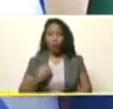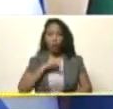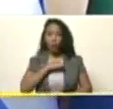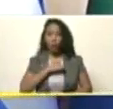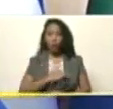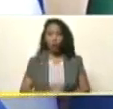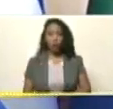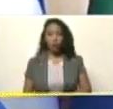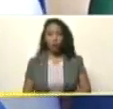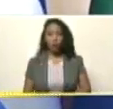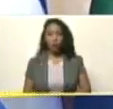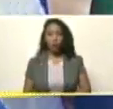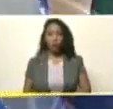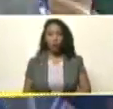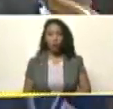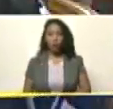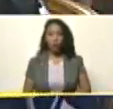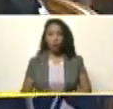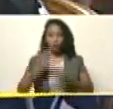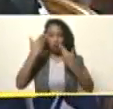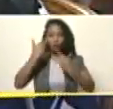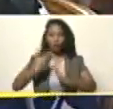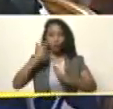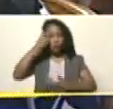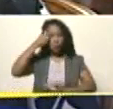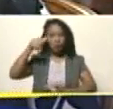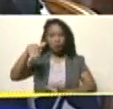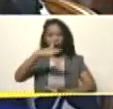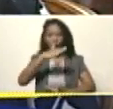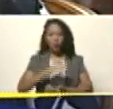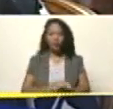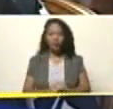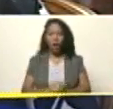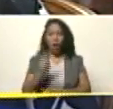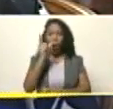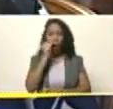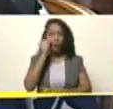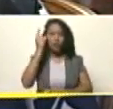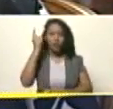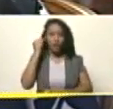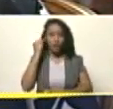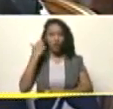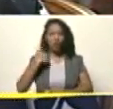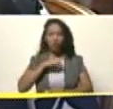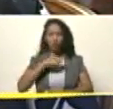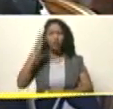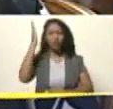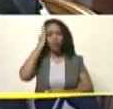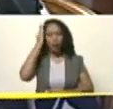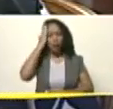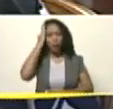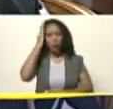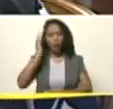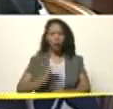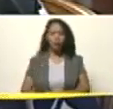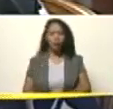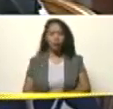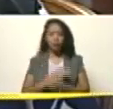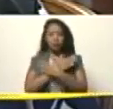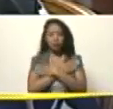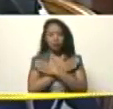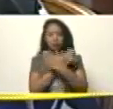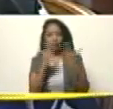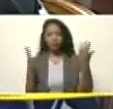Nosotros somos un pueblo de hombres y mujeres que sabemos entregar